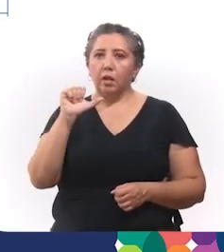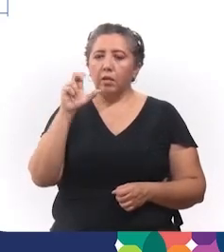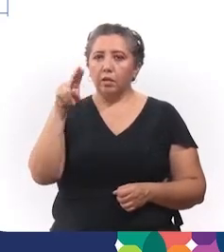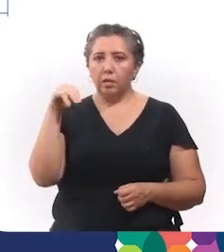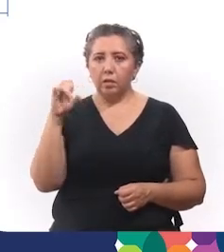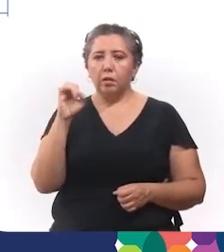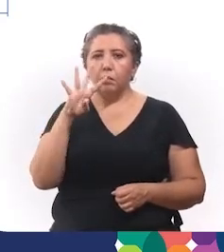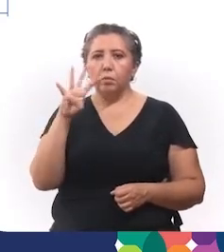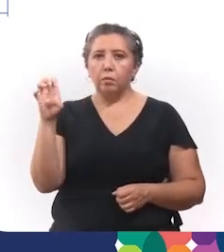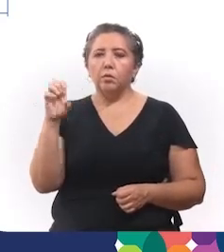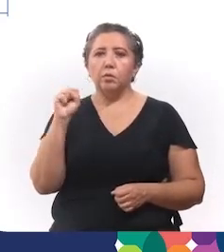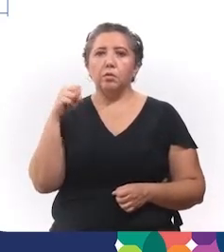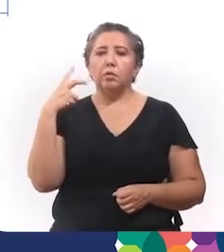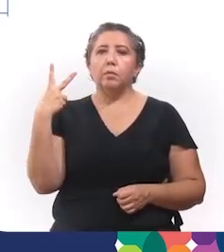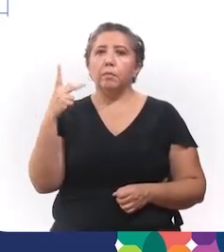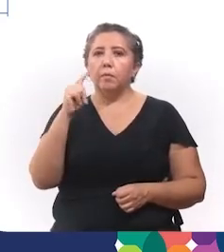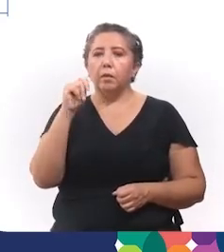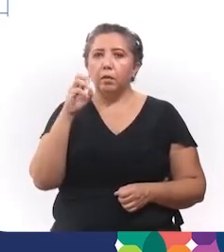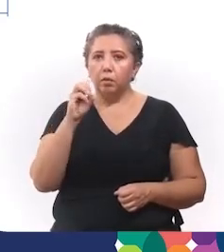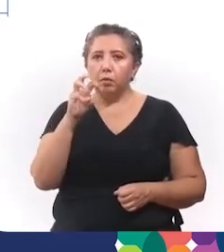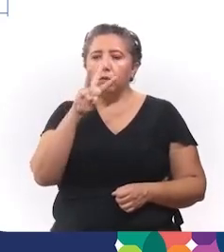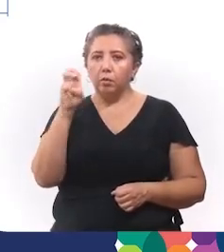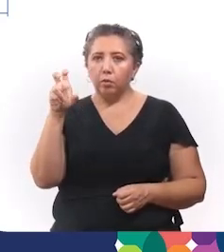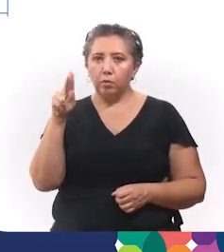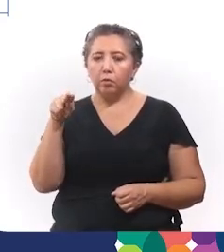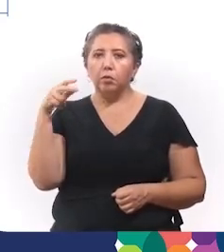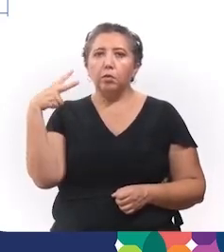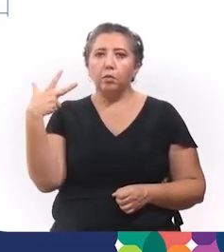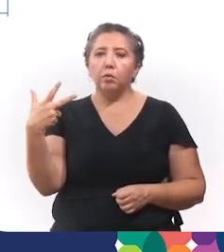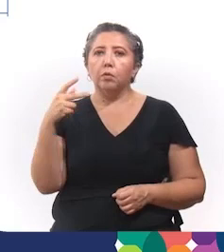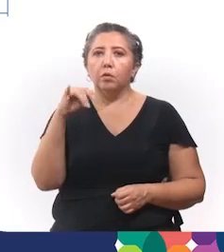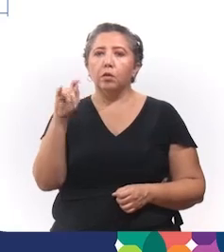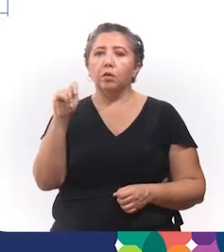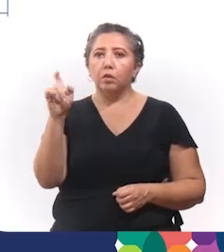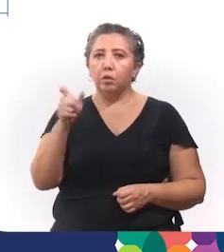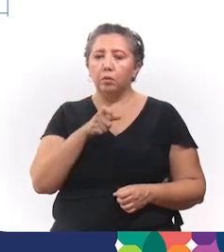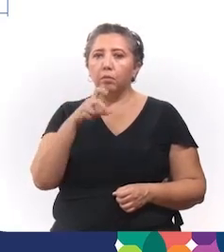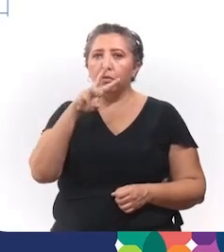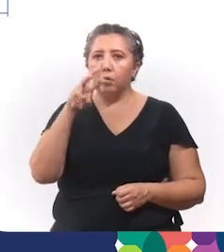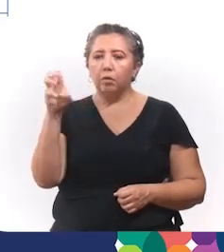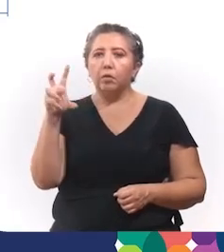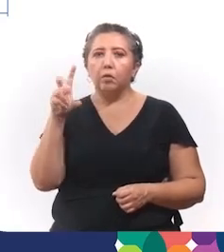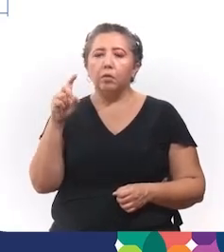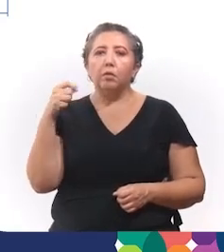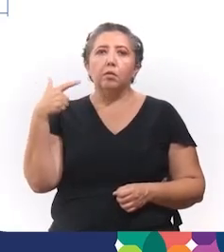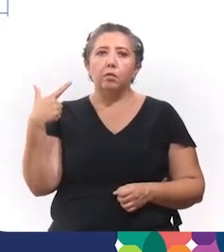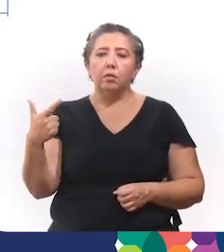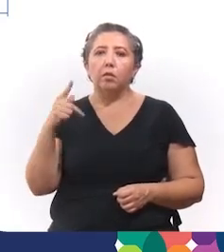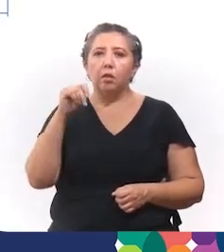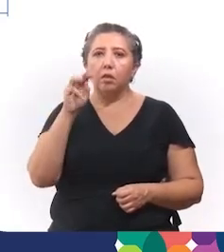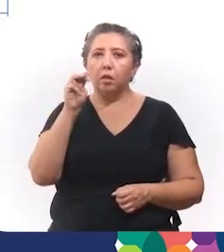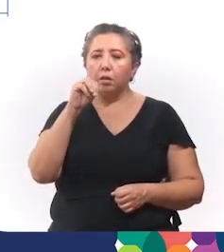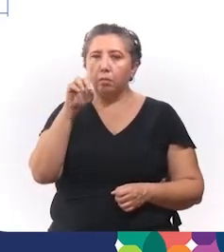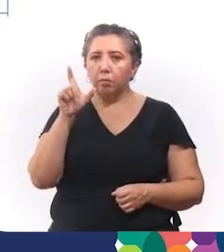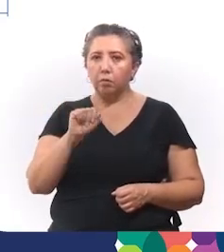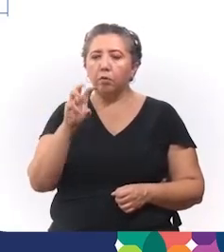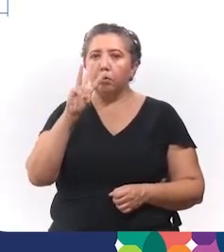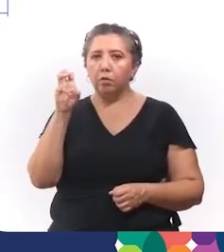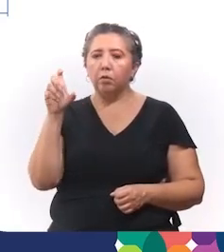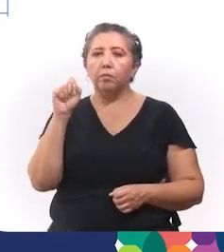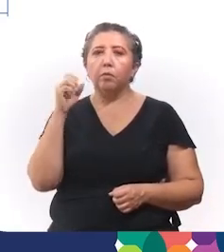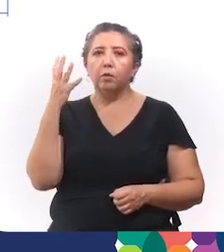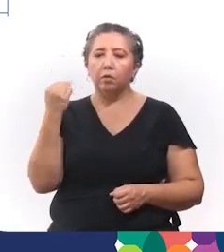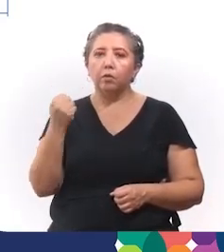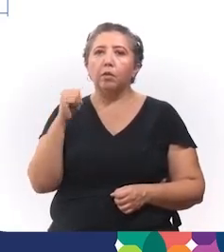Acanqué, 462, Peto, 388, Ixcocop, 337, Temozón,